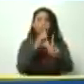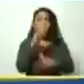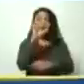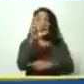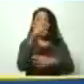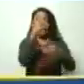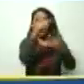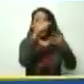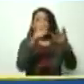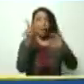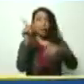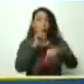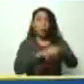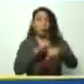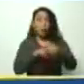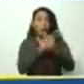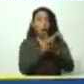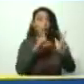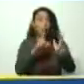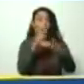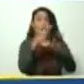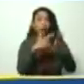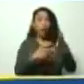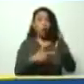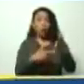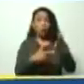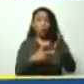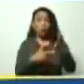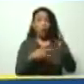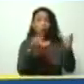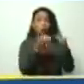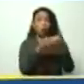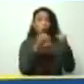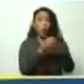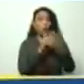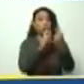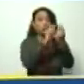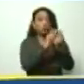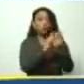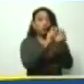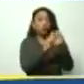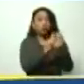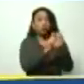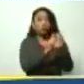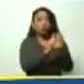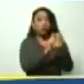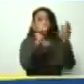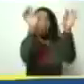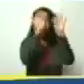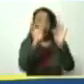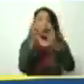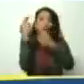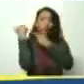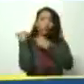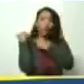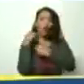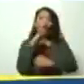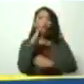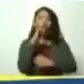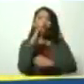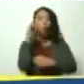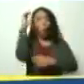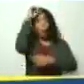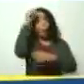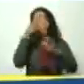3 y en el momento que se vayan liberando recursos la comisión de diálogo de manera responsable informará la